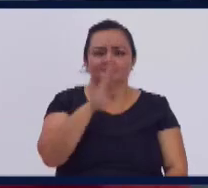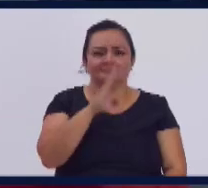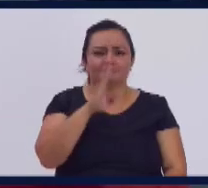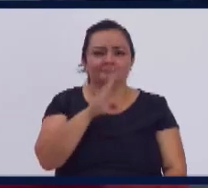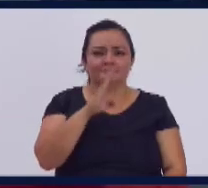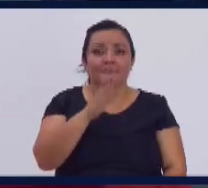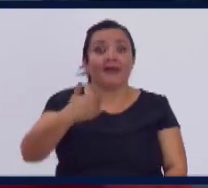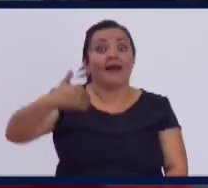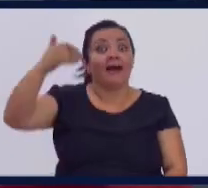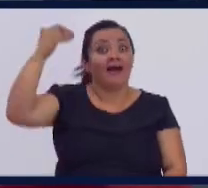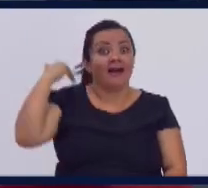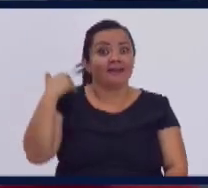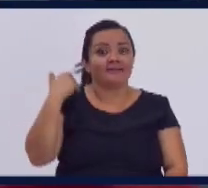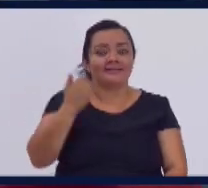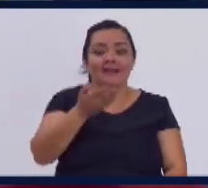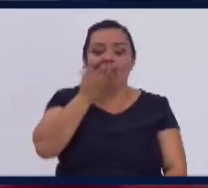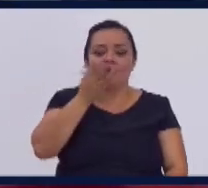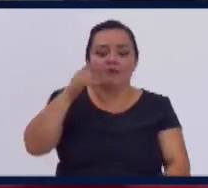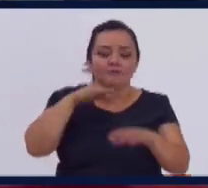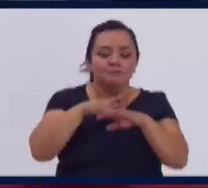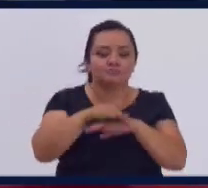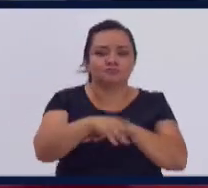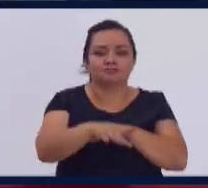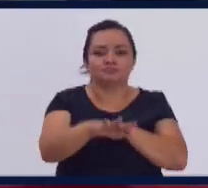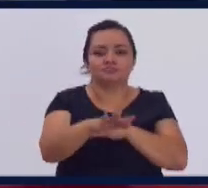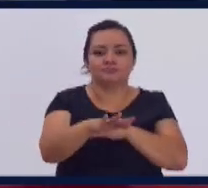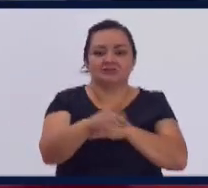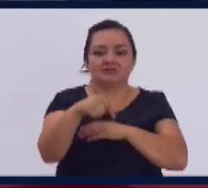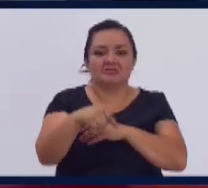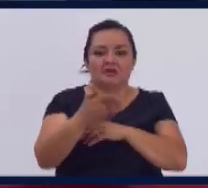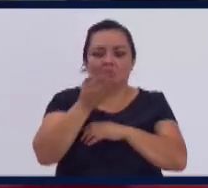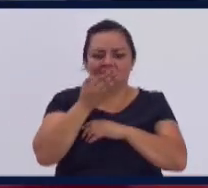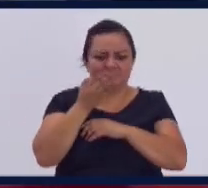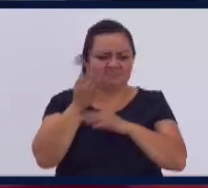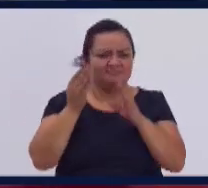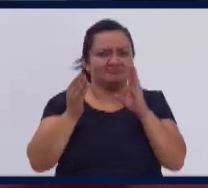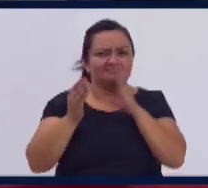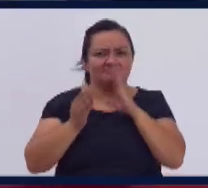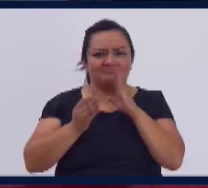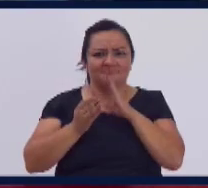Estamos hablando que antes el agua corría pura y hoy sale horchata.